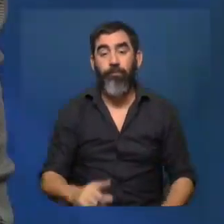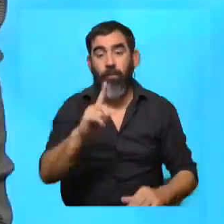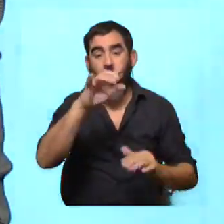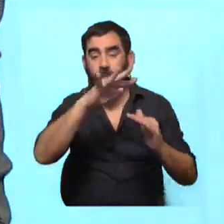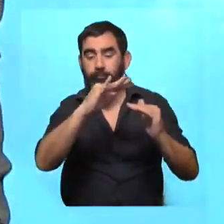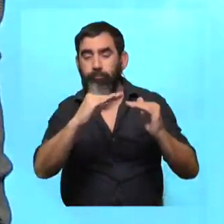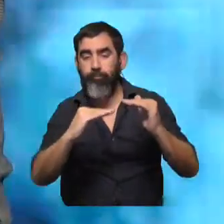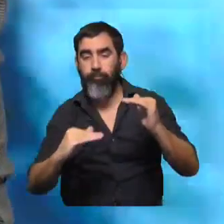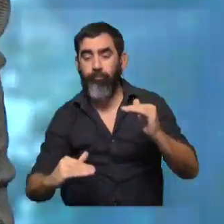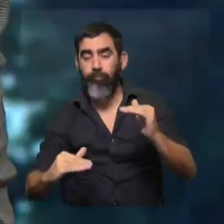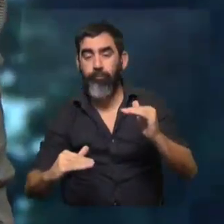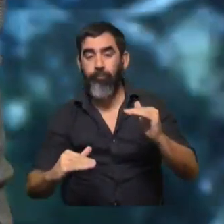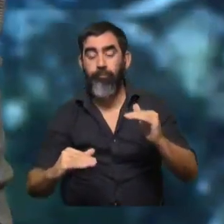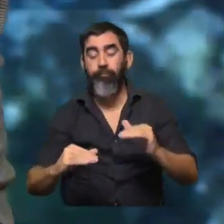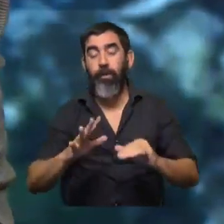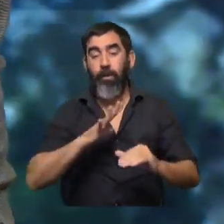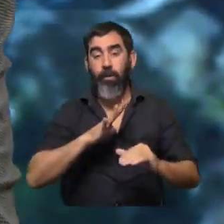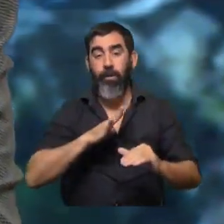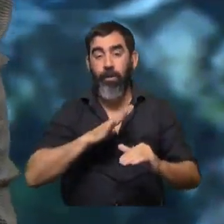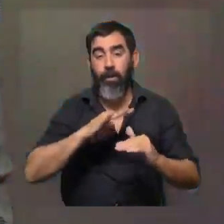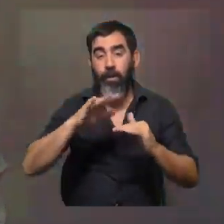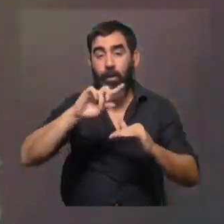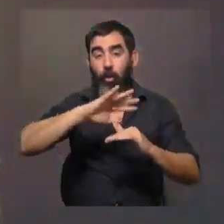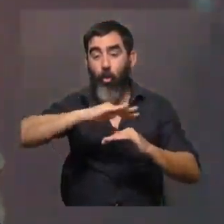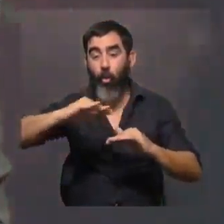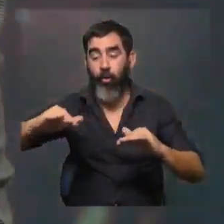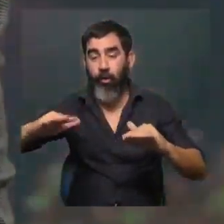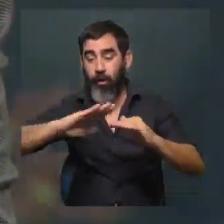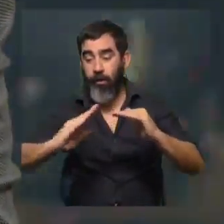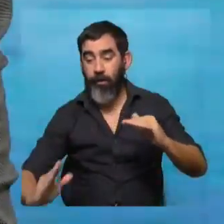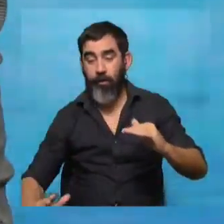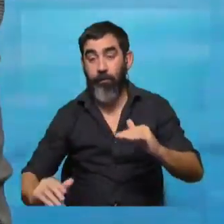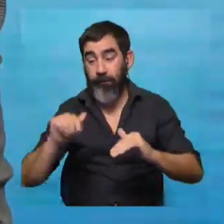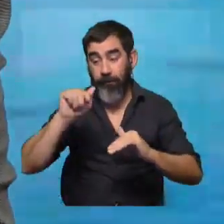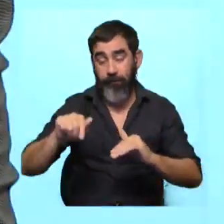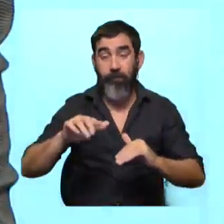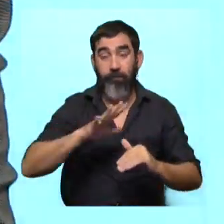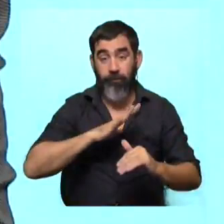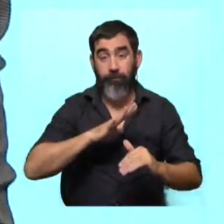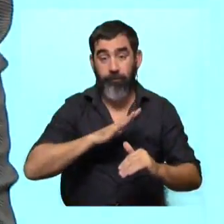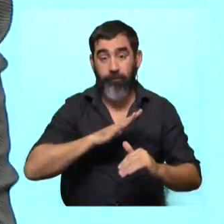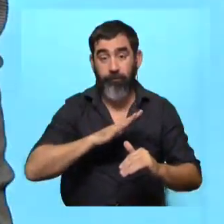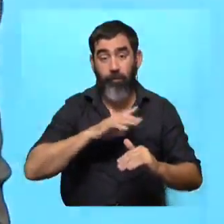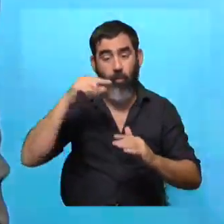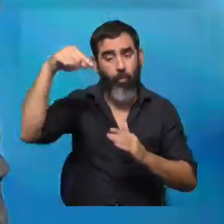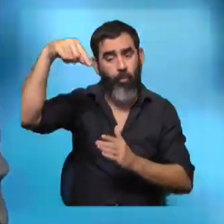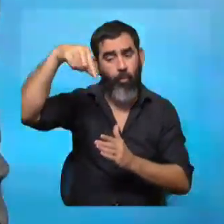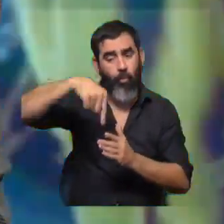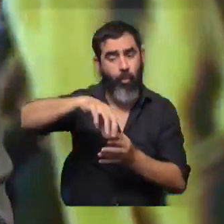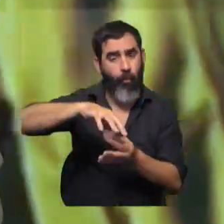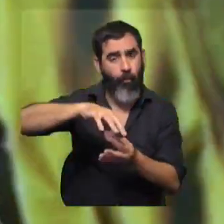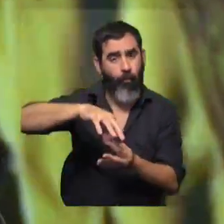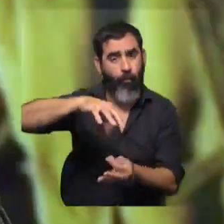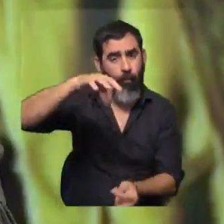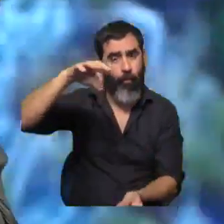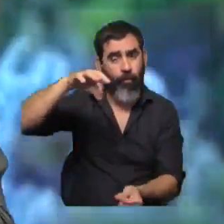da cuando uno deja la plataforma continental y se va al talud, y que ahí de alguna manera hay una profundidad